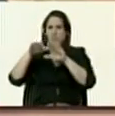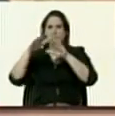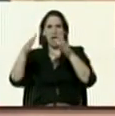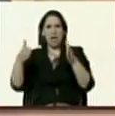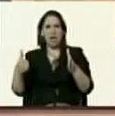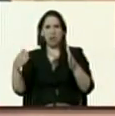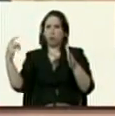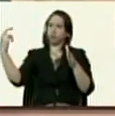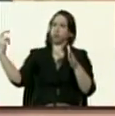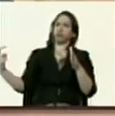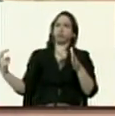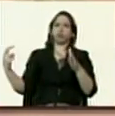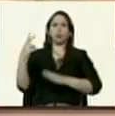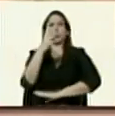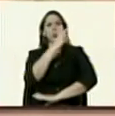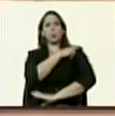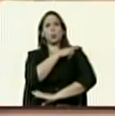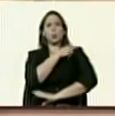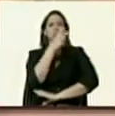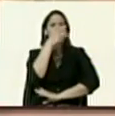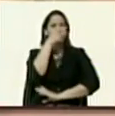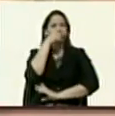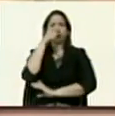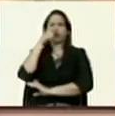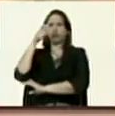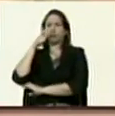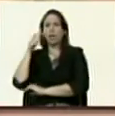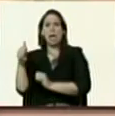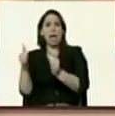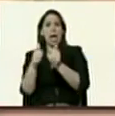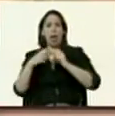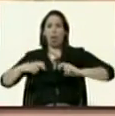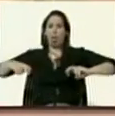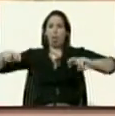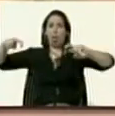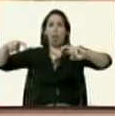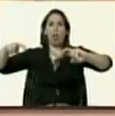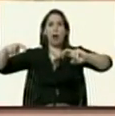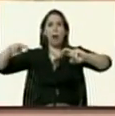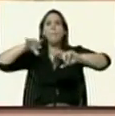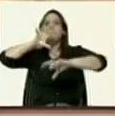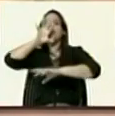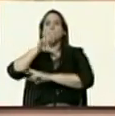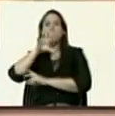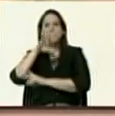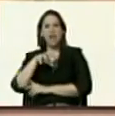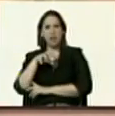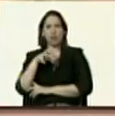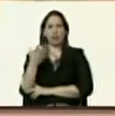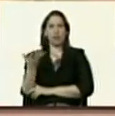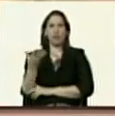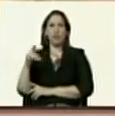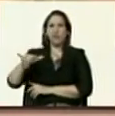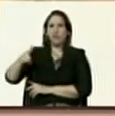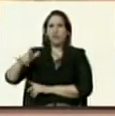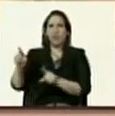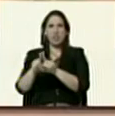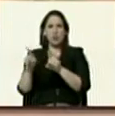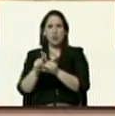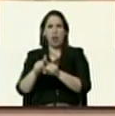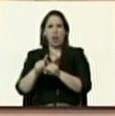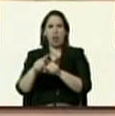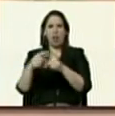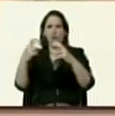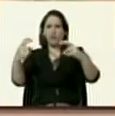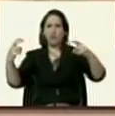lados sus perros falderos, sus títeres, títeres y perros falderos a sus lados, a